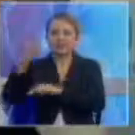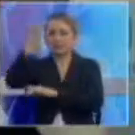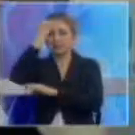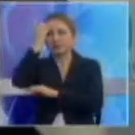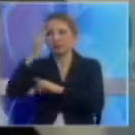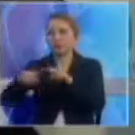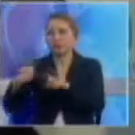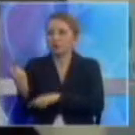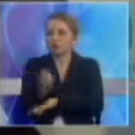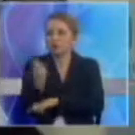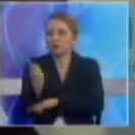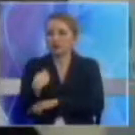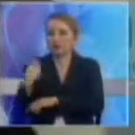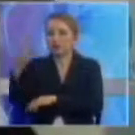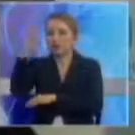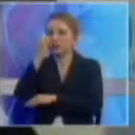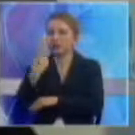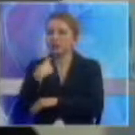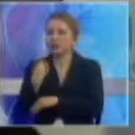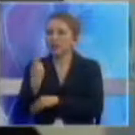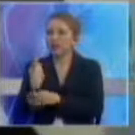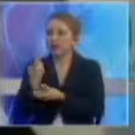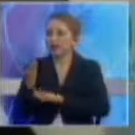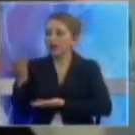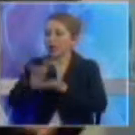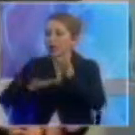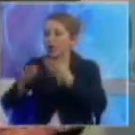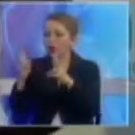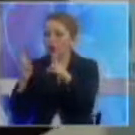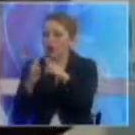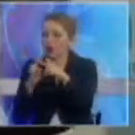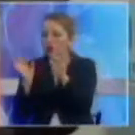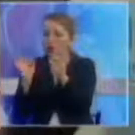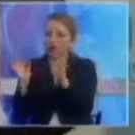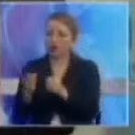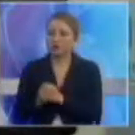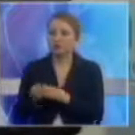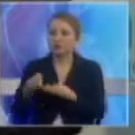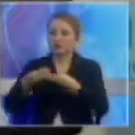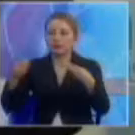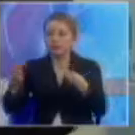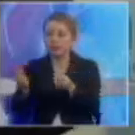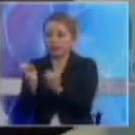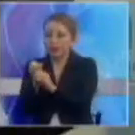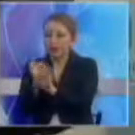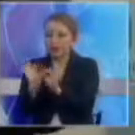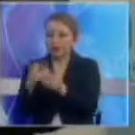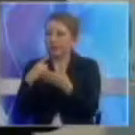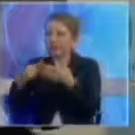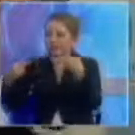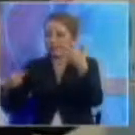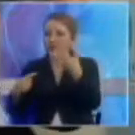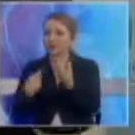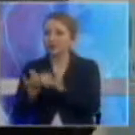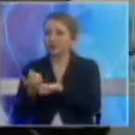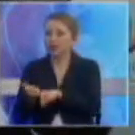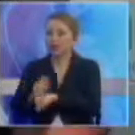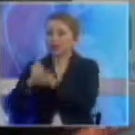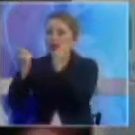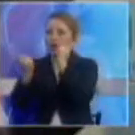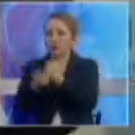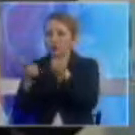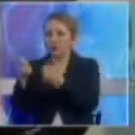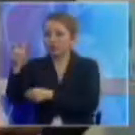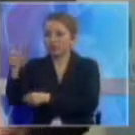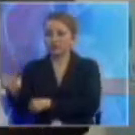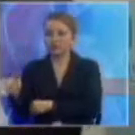solo que lo que buscamos es impartir conocimientos o materia científica, etcétera, sino convertirnos en buenos